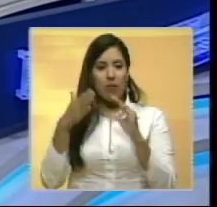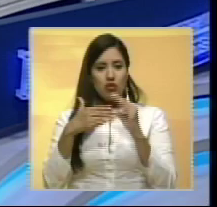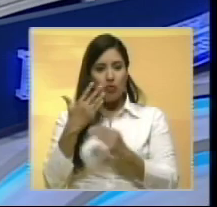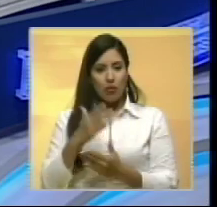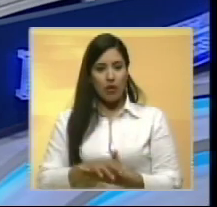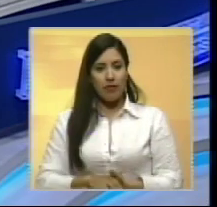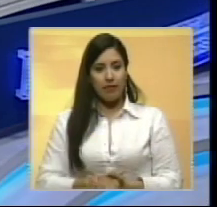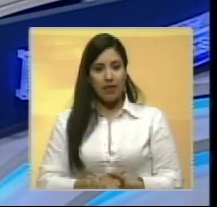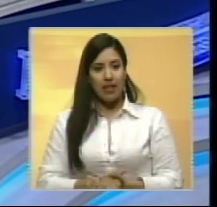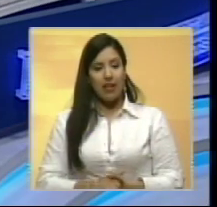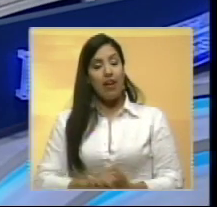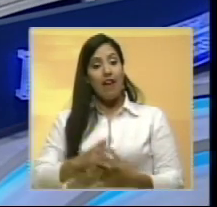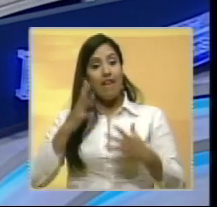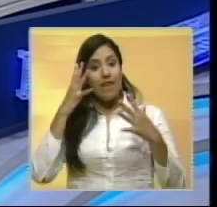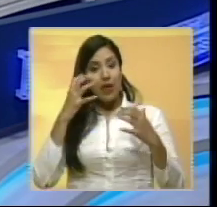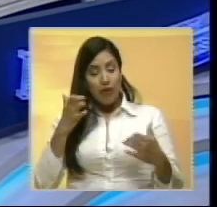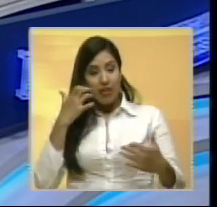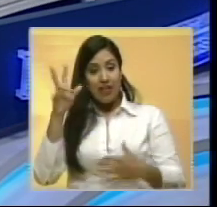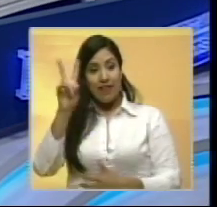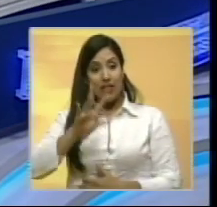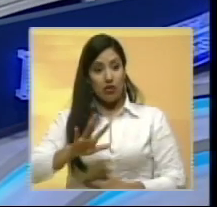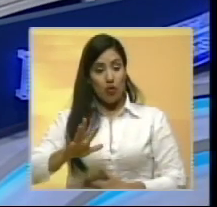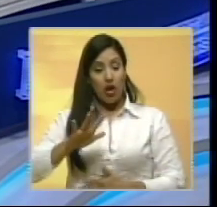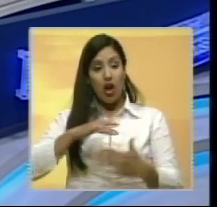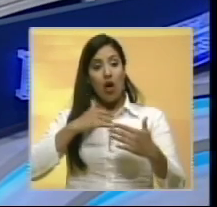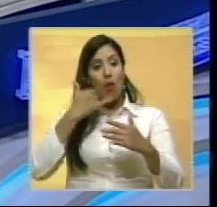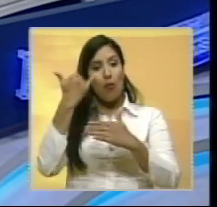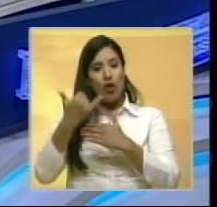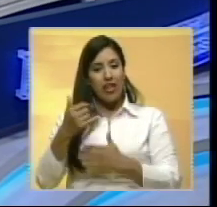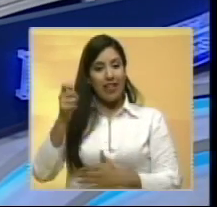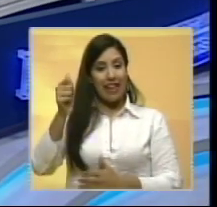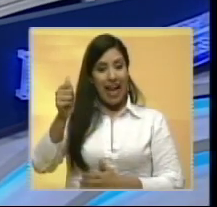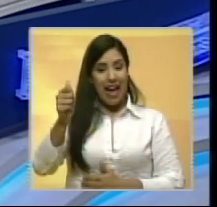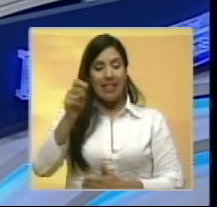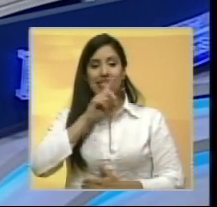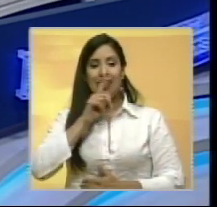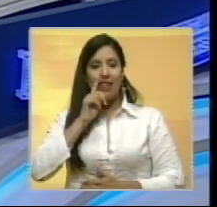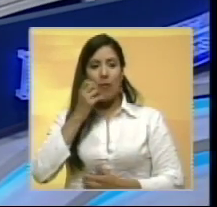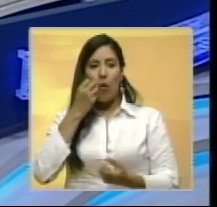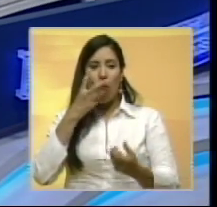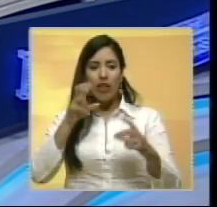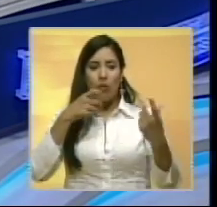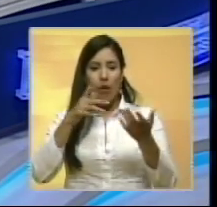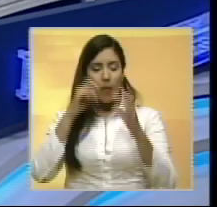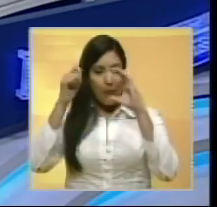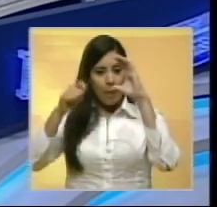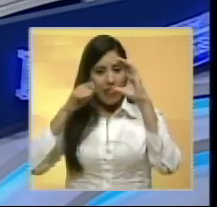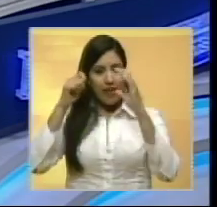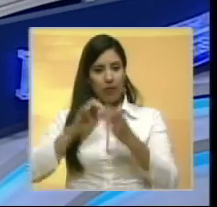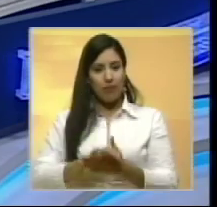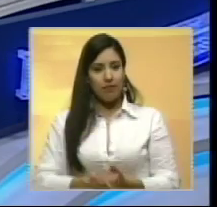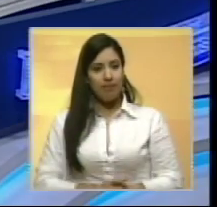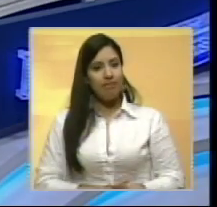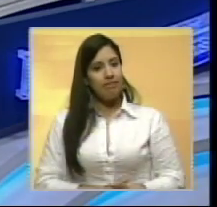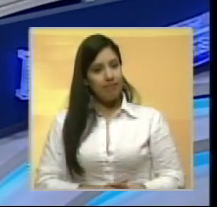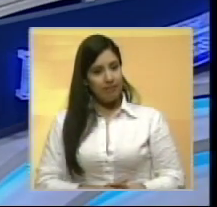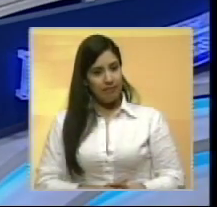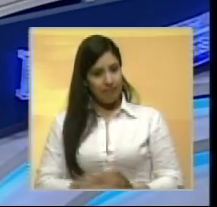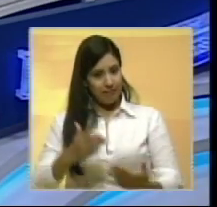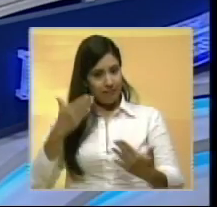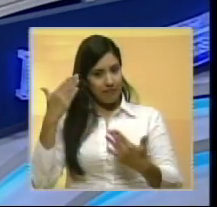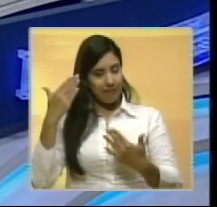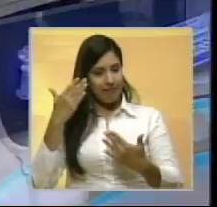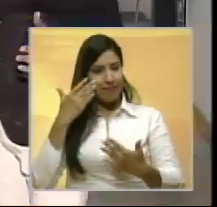Estrenos y Estrellas. Talento venezolano. Proyecto A nos cuenta los detalles de su nuevo video. Y